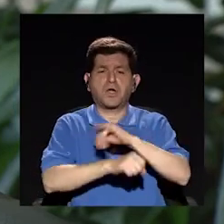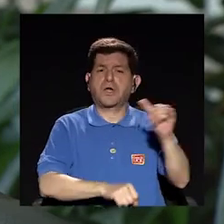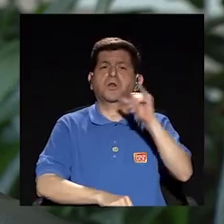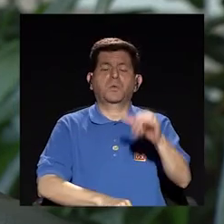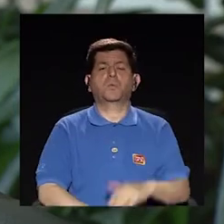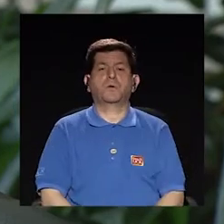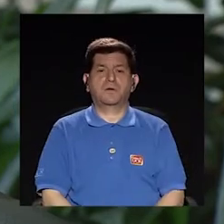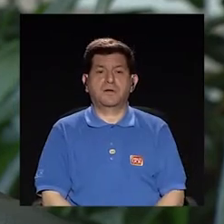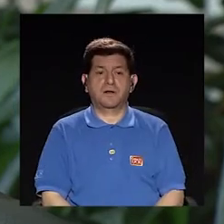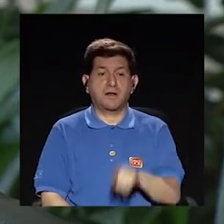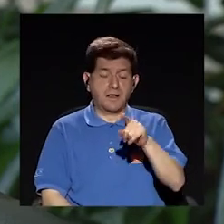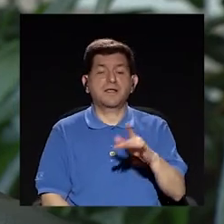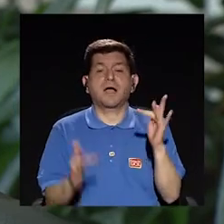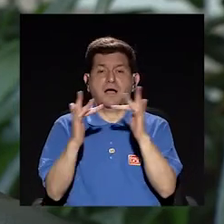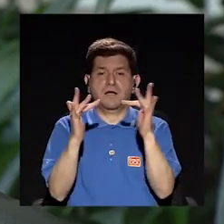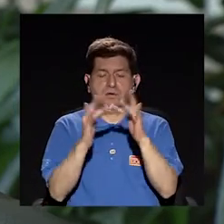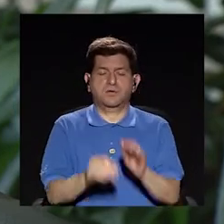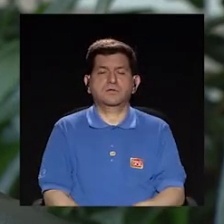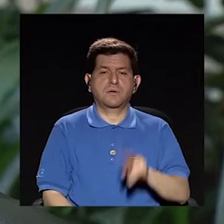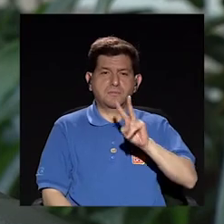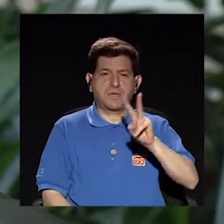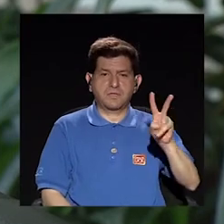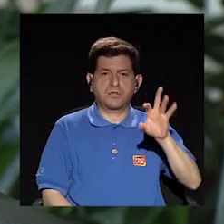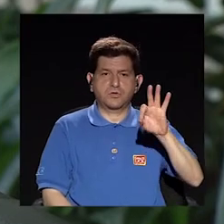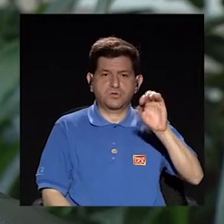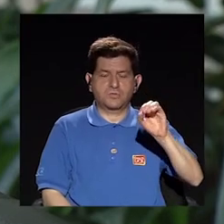hacer también. Y ahí también nos pueden contactar al